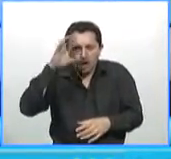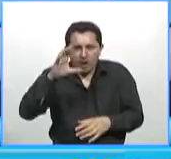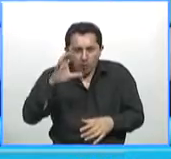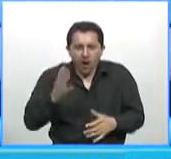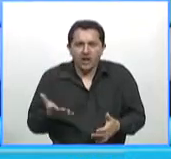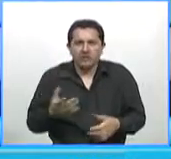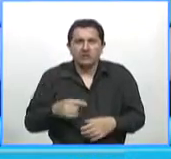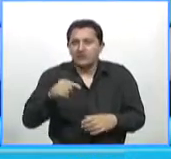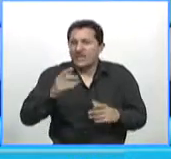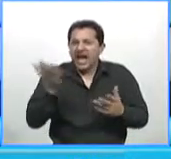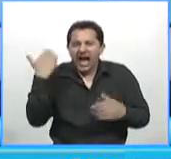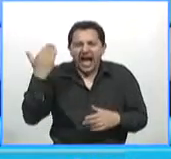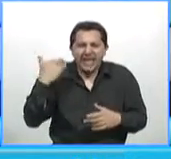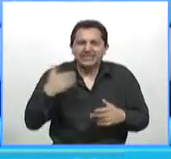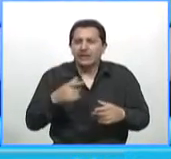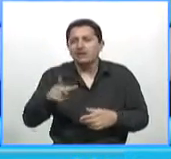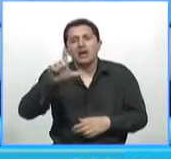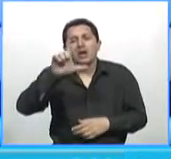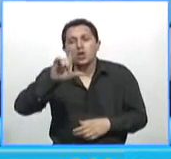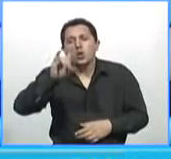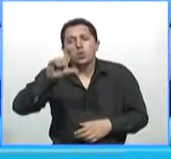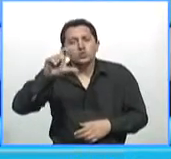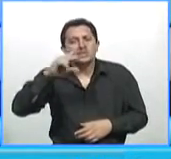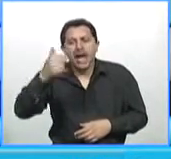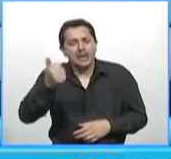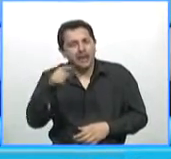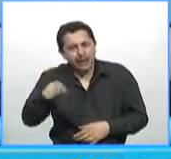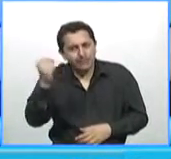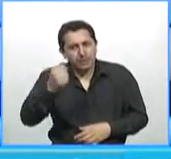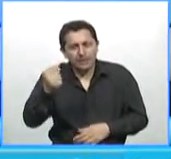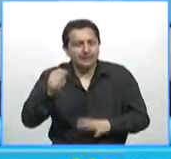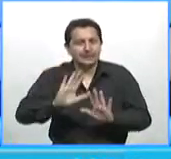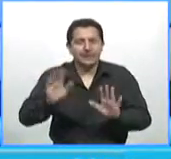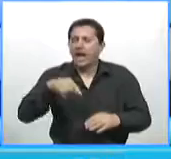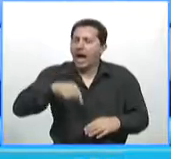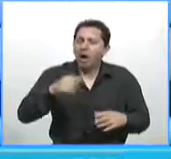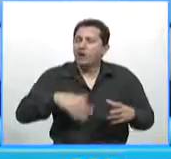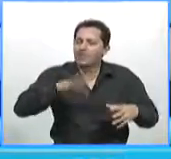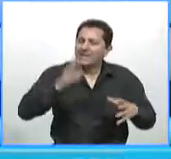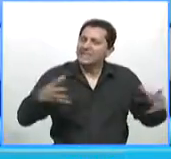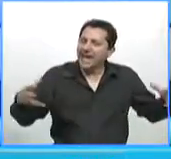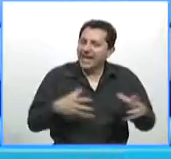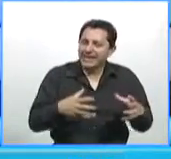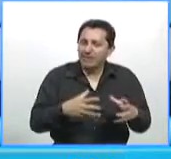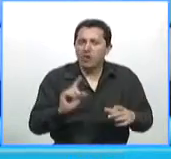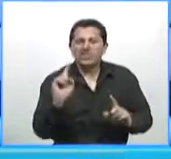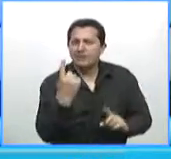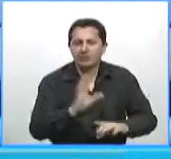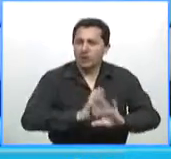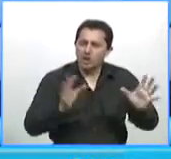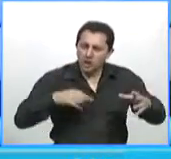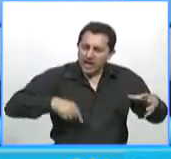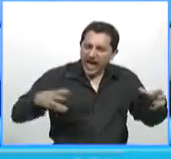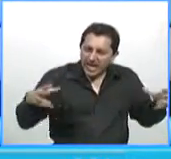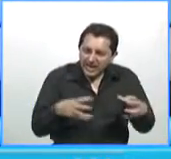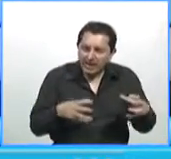obviamente que antes nuestro sistema de juego pasaba mucho por Luciana, ¿no? Hoy por hoy estamos jugando mucho más en equipo. Pero como te decía, hay